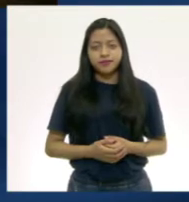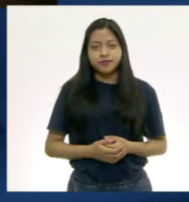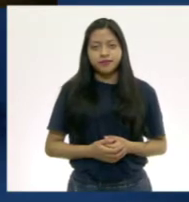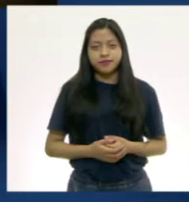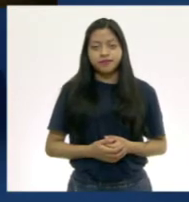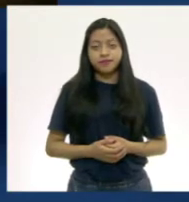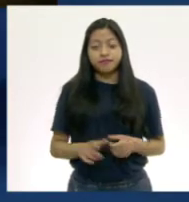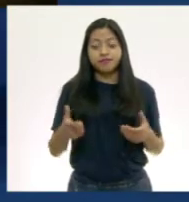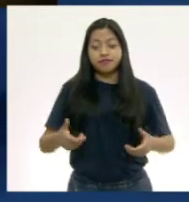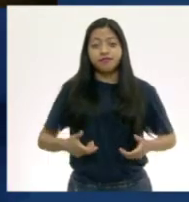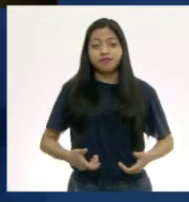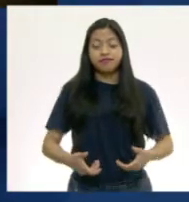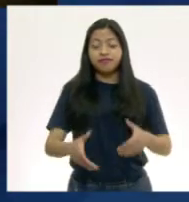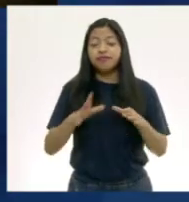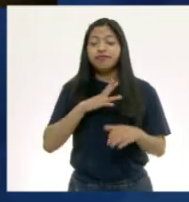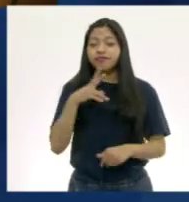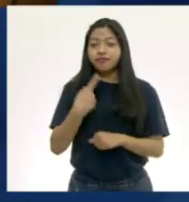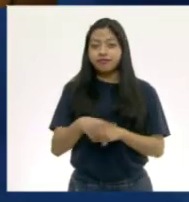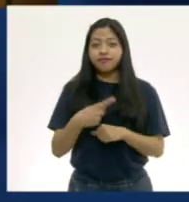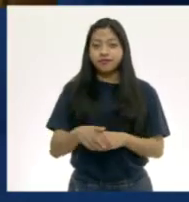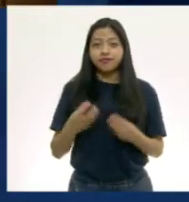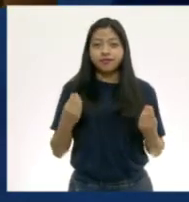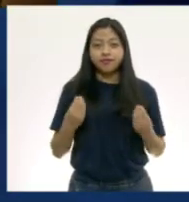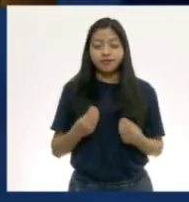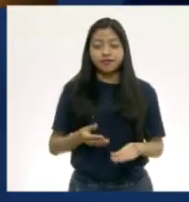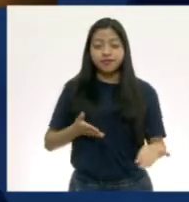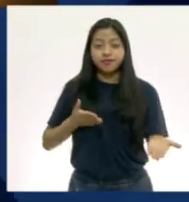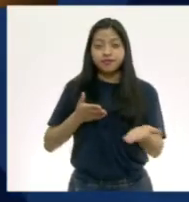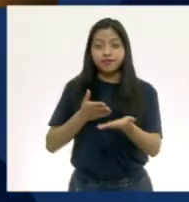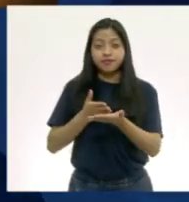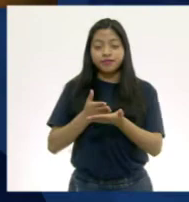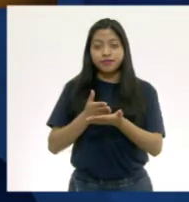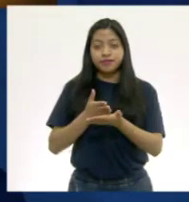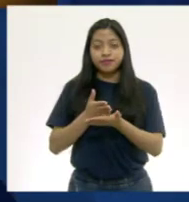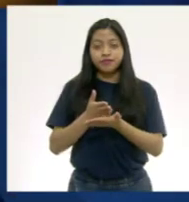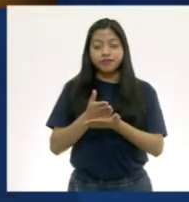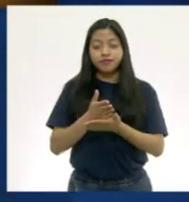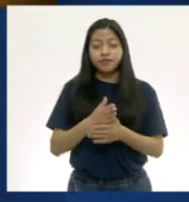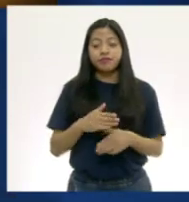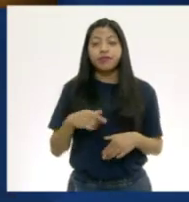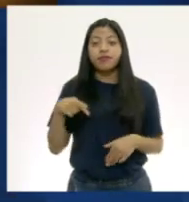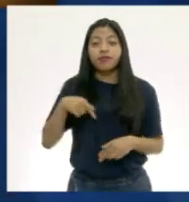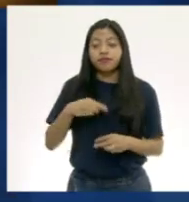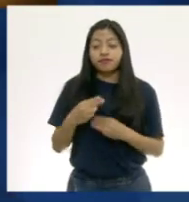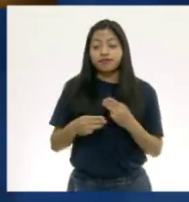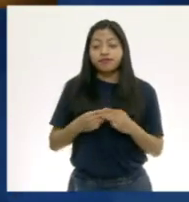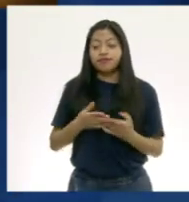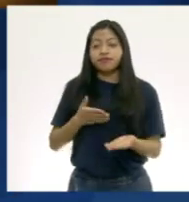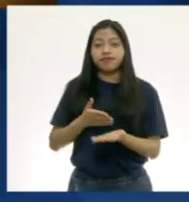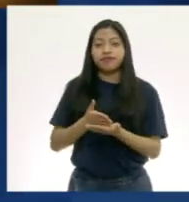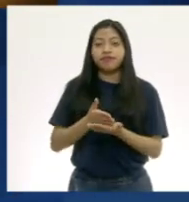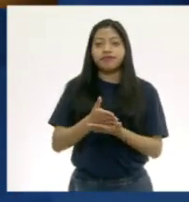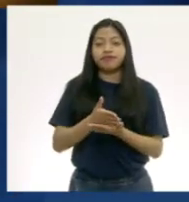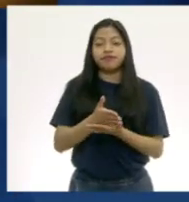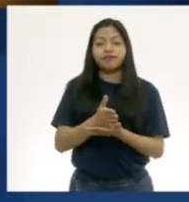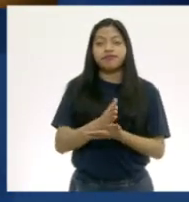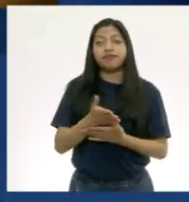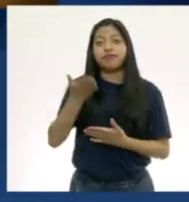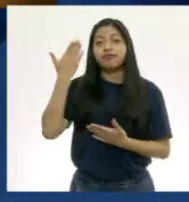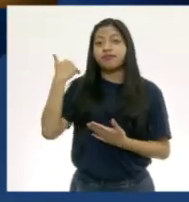Es un camino lleno de riesgos. Se ha traspasado la frontera con el mundo físico. Está lejos todo lo